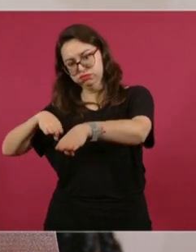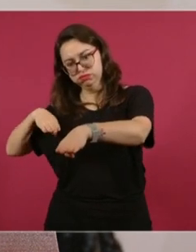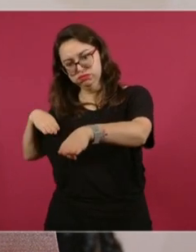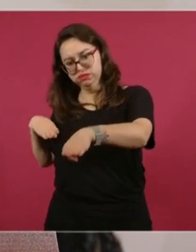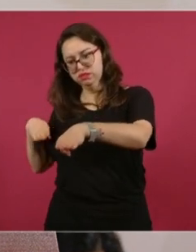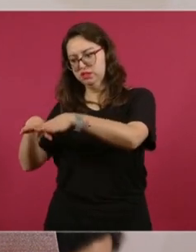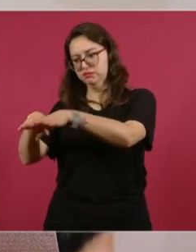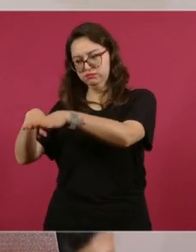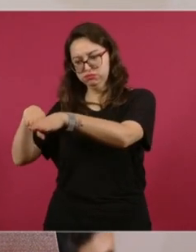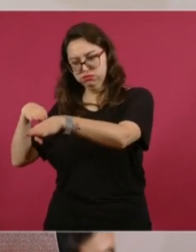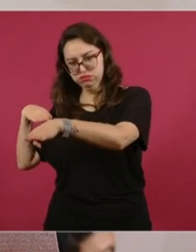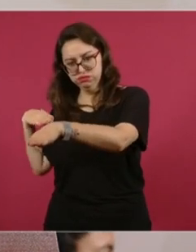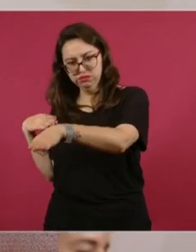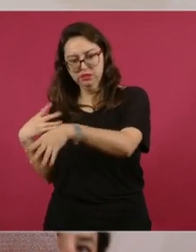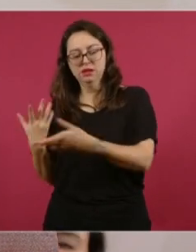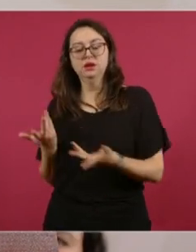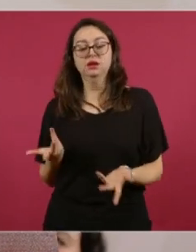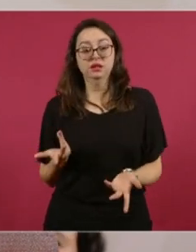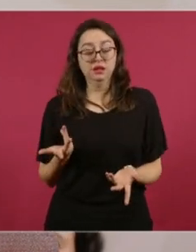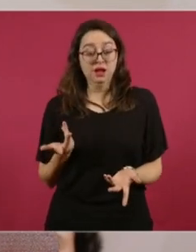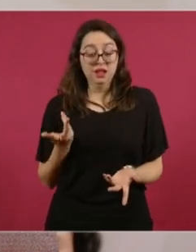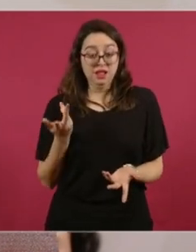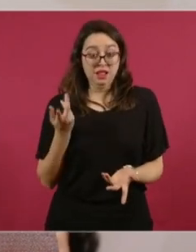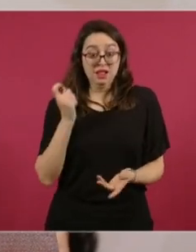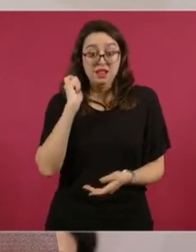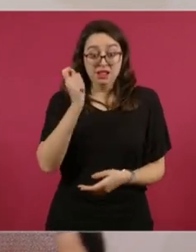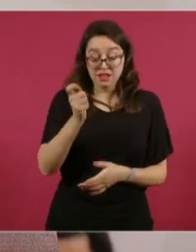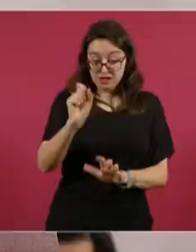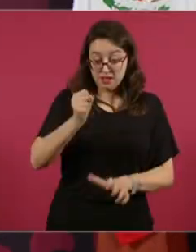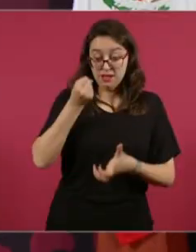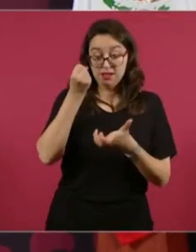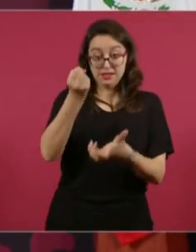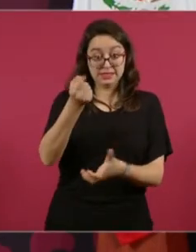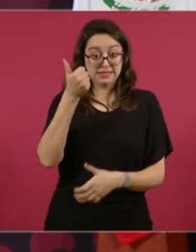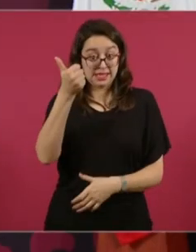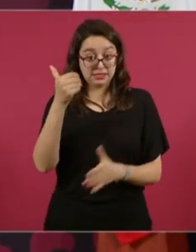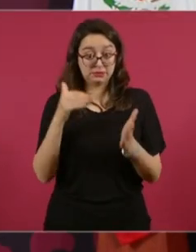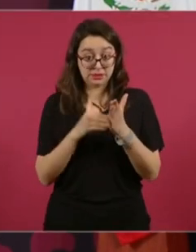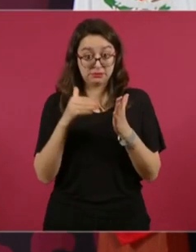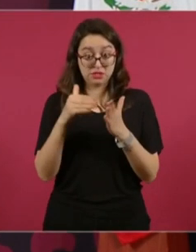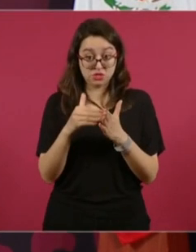Esto ha significado, pues decía, una inversión de